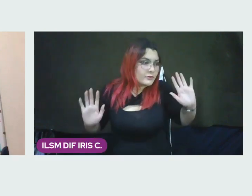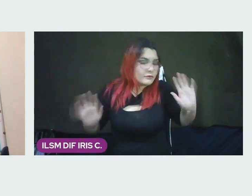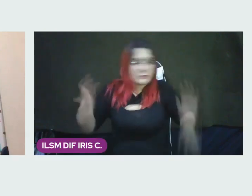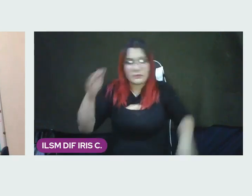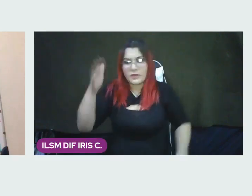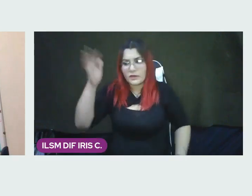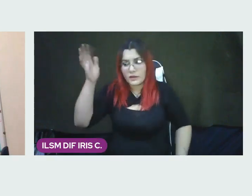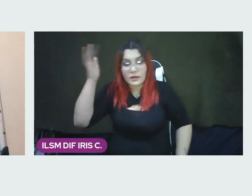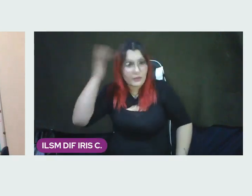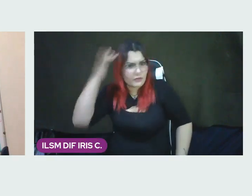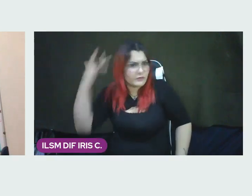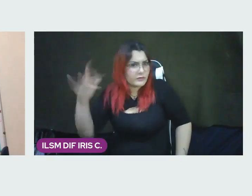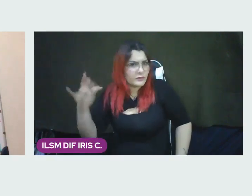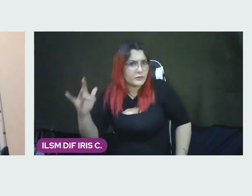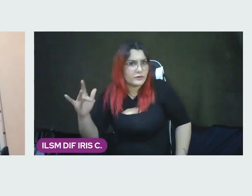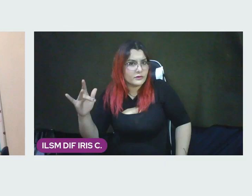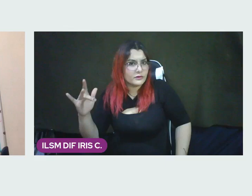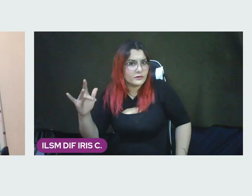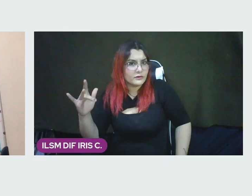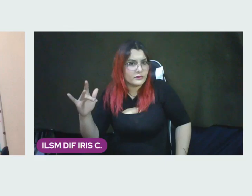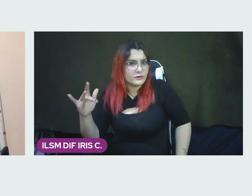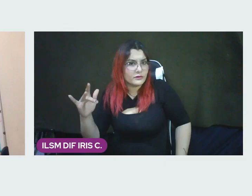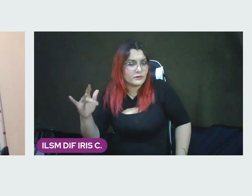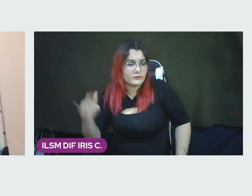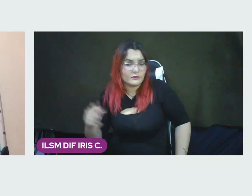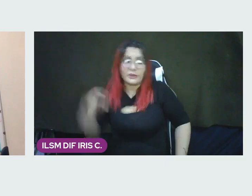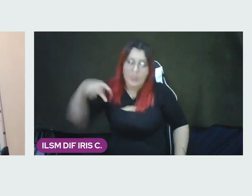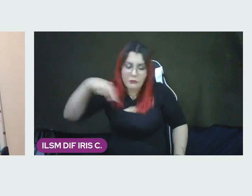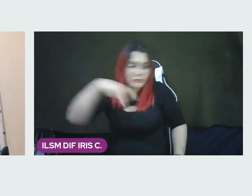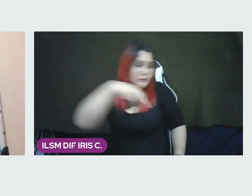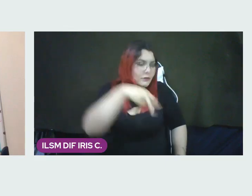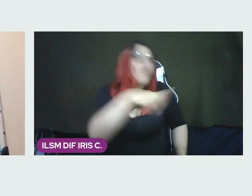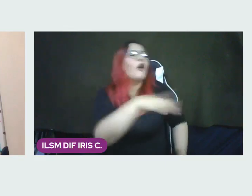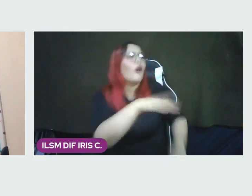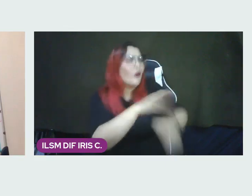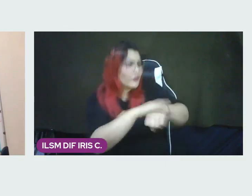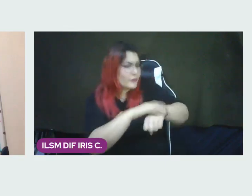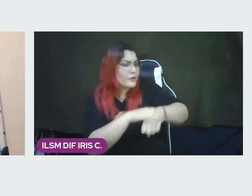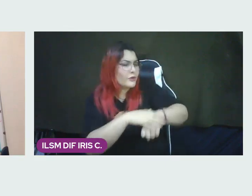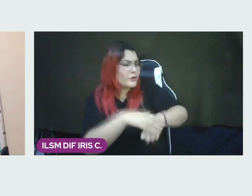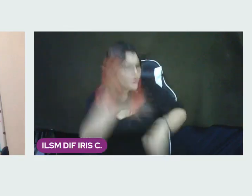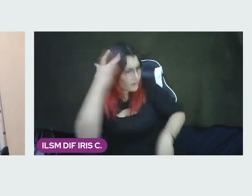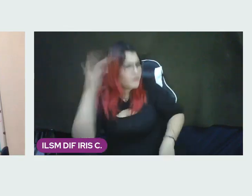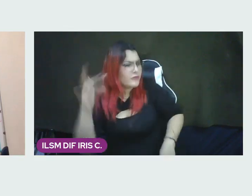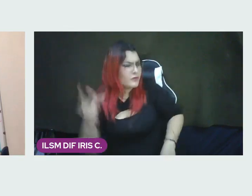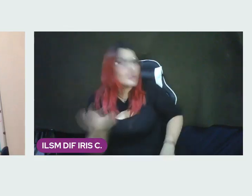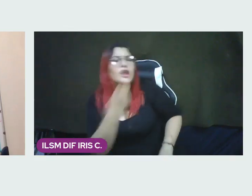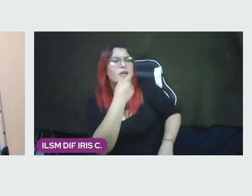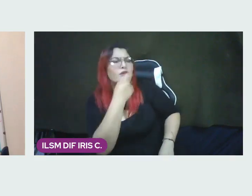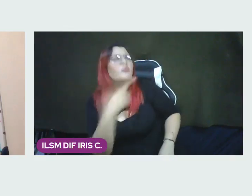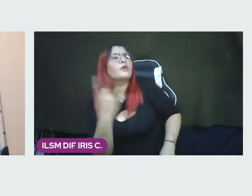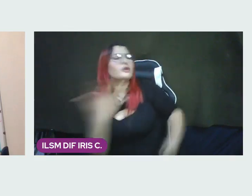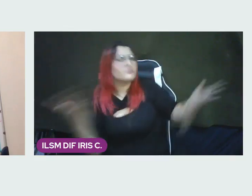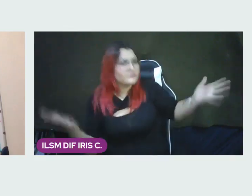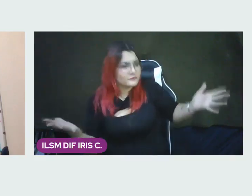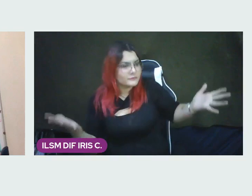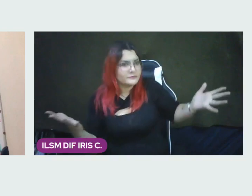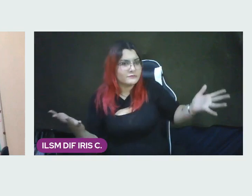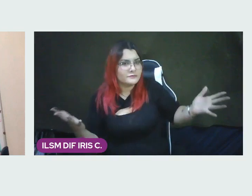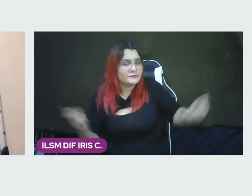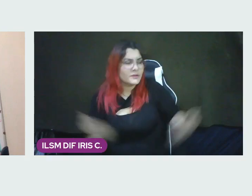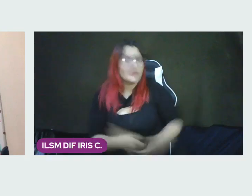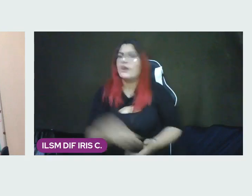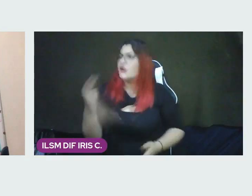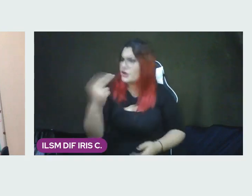¿no?, y voy con un amigo, pues mi amigo no me va a decir, mira, yo creo que habrá que hacerte